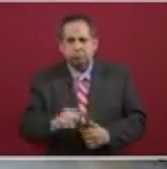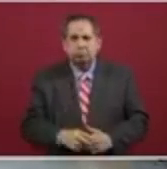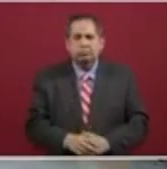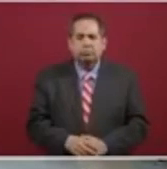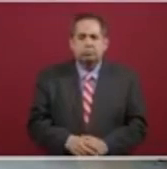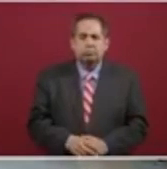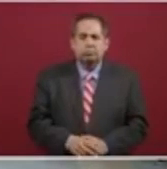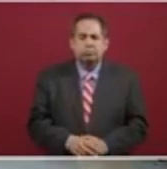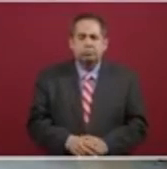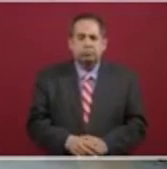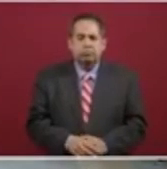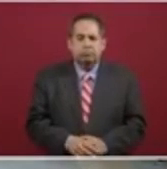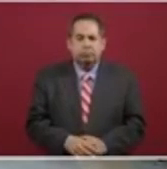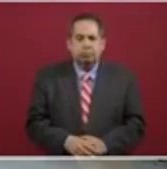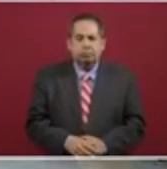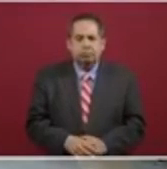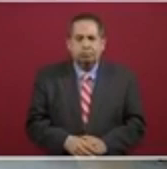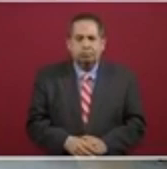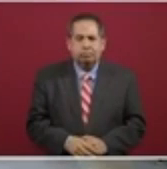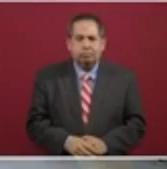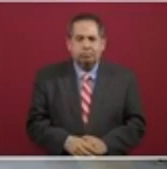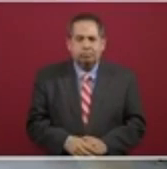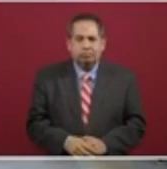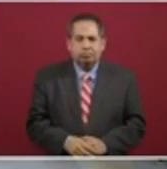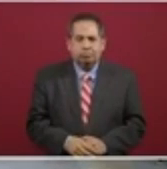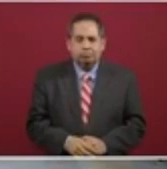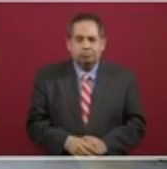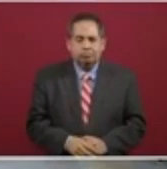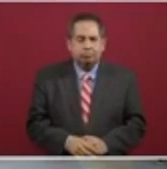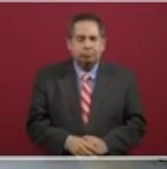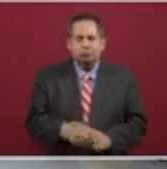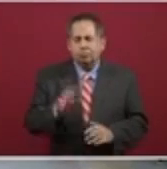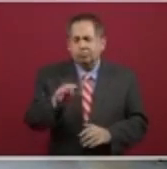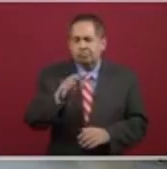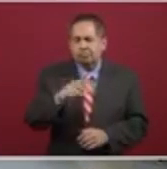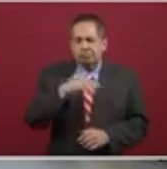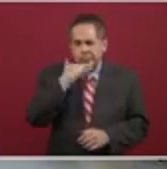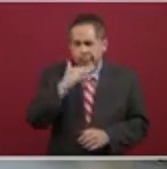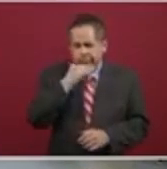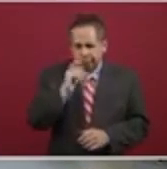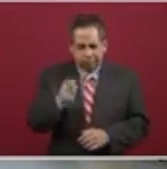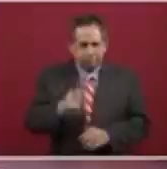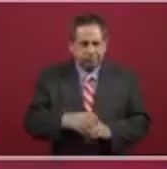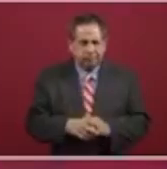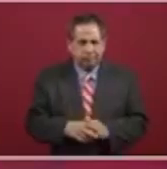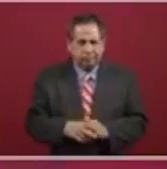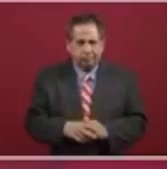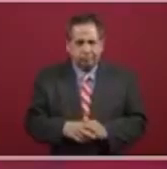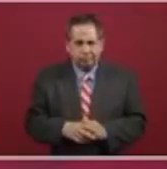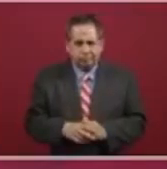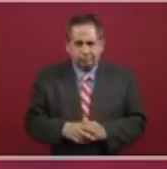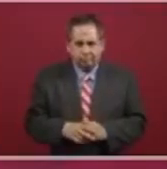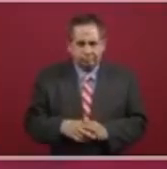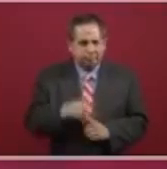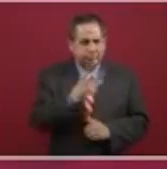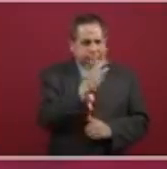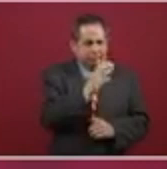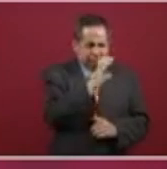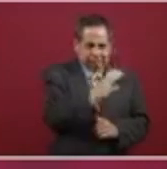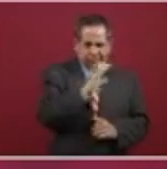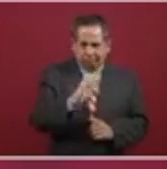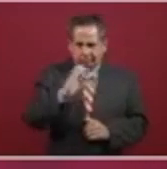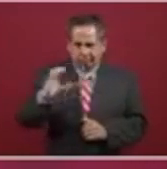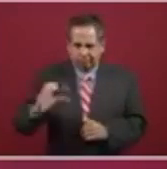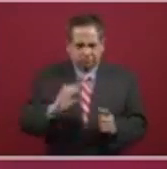La terapia. ¿Nos puede explicar? Ah, sí, de corrupción. O sea, C. Sí, las 3C